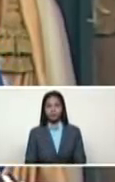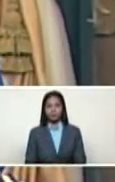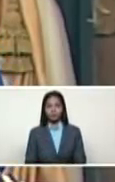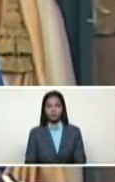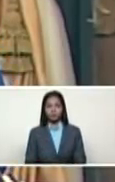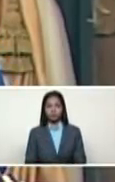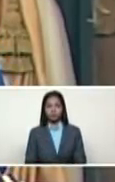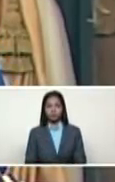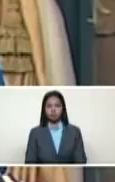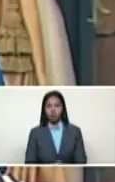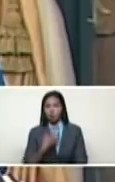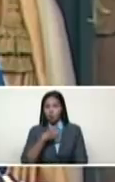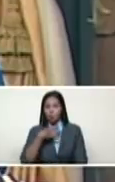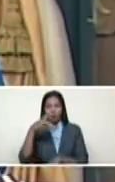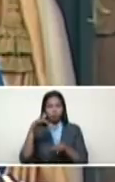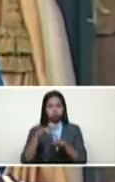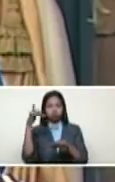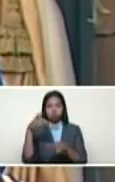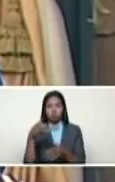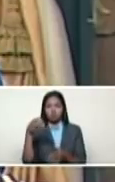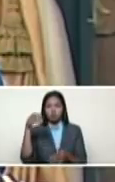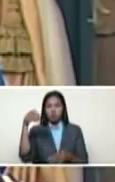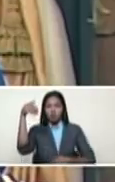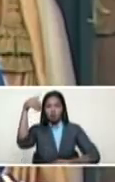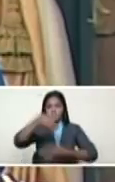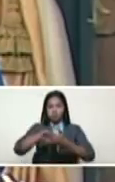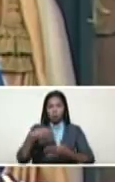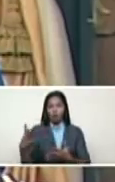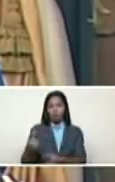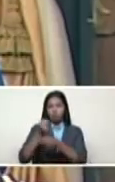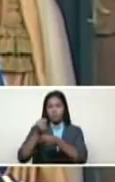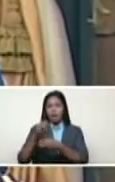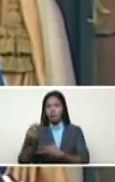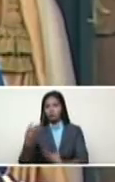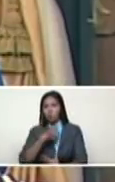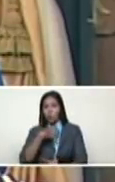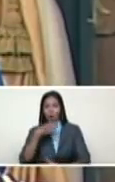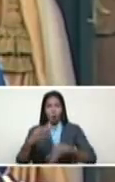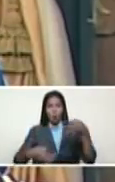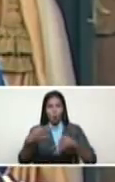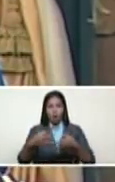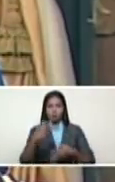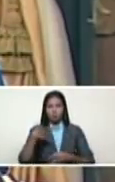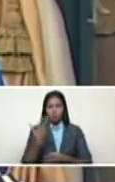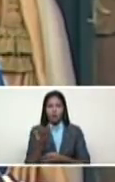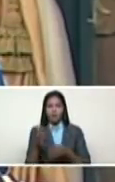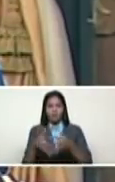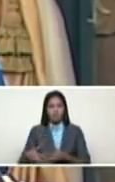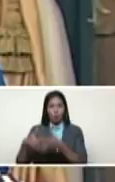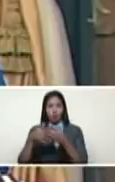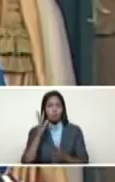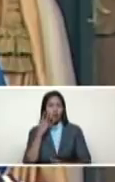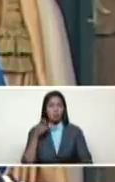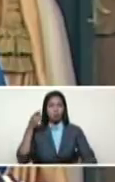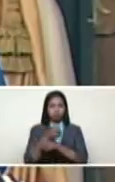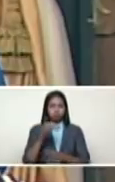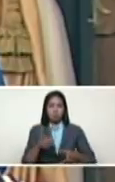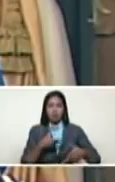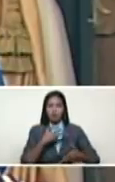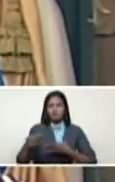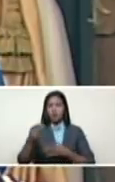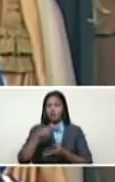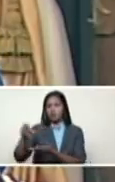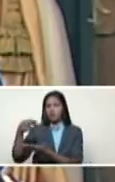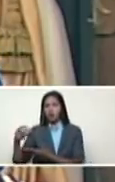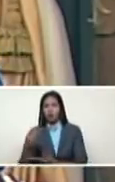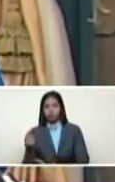No puede ser tocada, no puede ser allanada, no puede ser tomada. Ningún juez de los Estados Unidos puede ordenar su desalojo. No